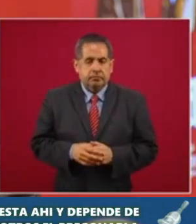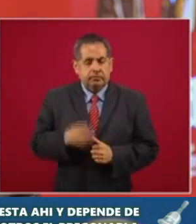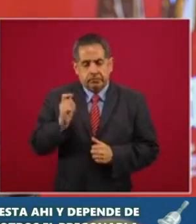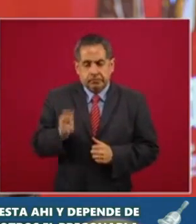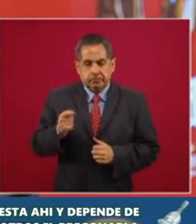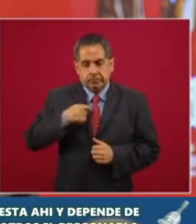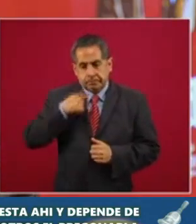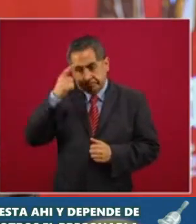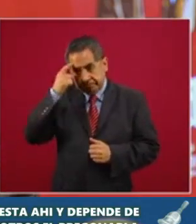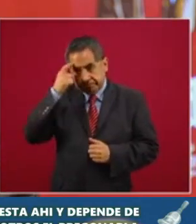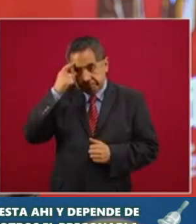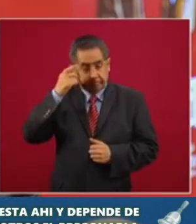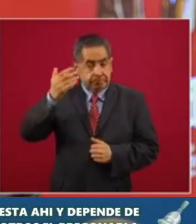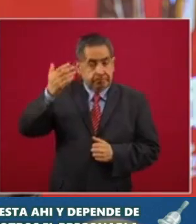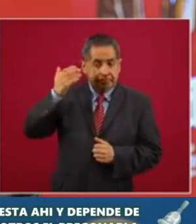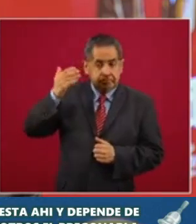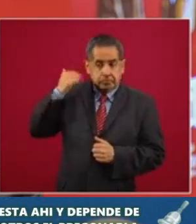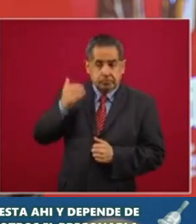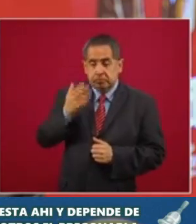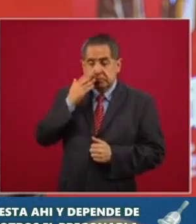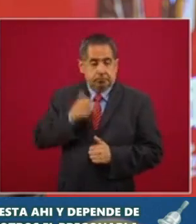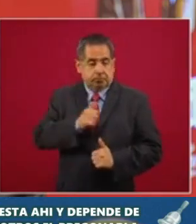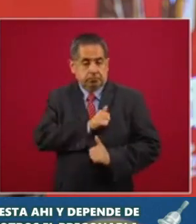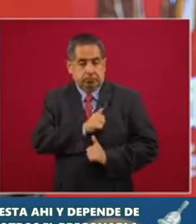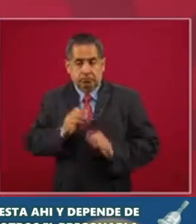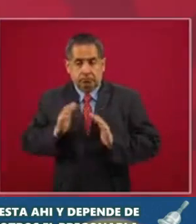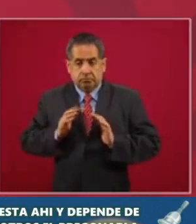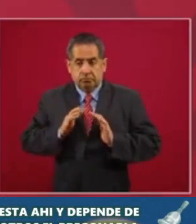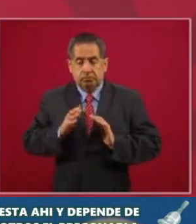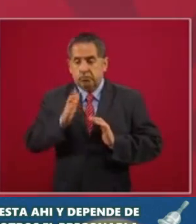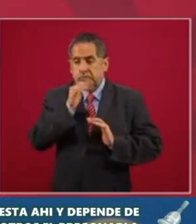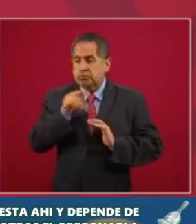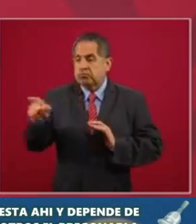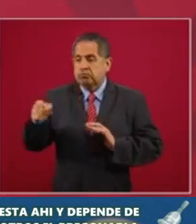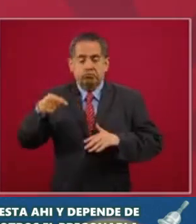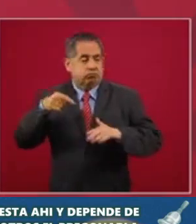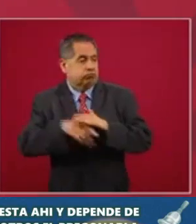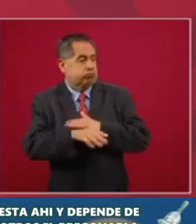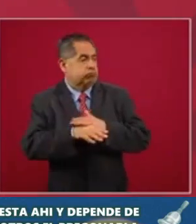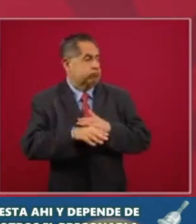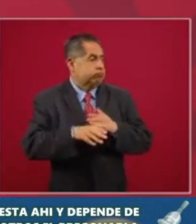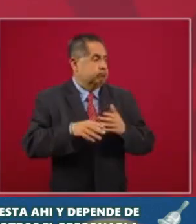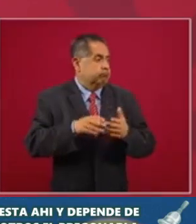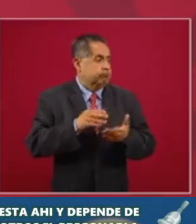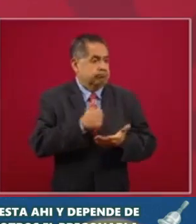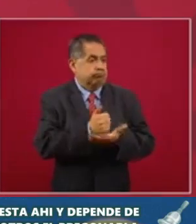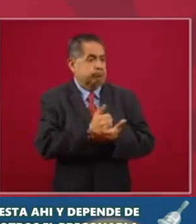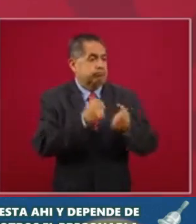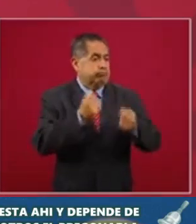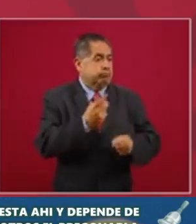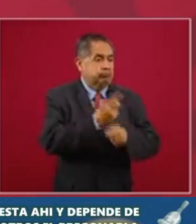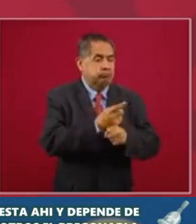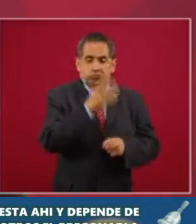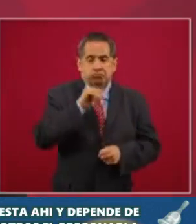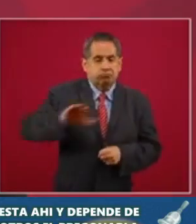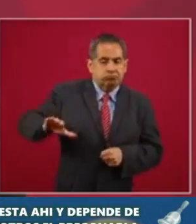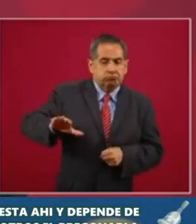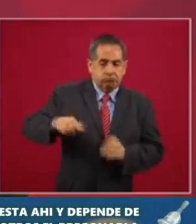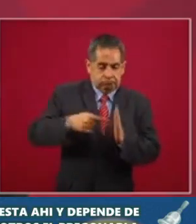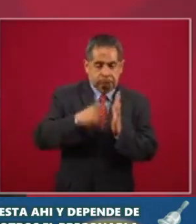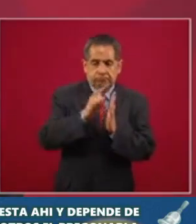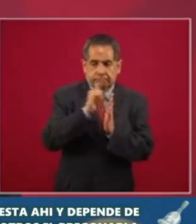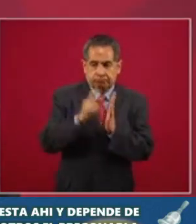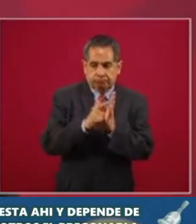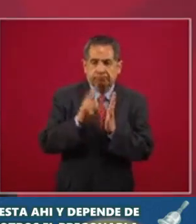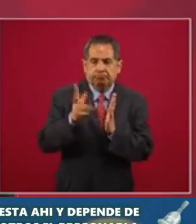no se le permitía al ejército hacer funciones de seguridad pública ahora el ejército nos está ayudando lo